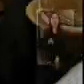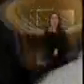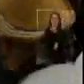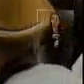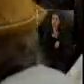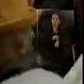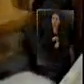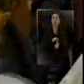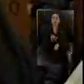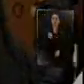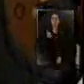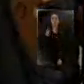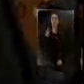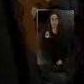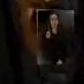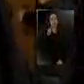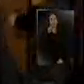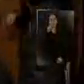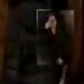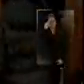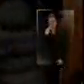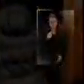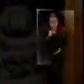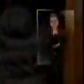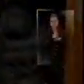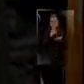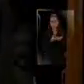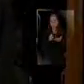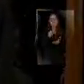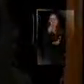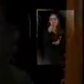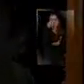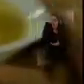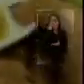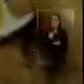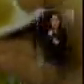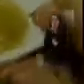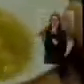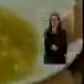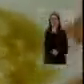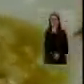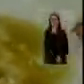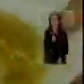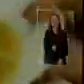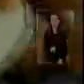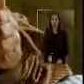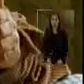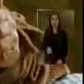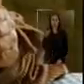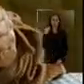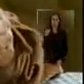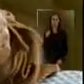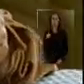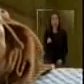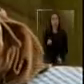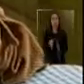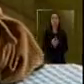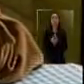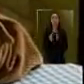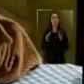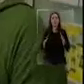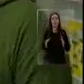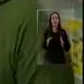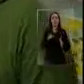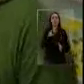El doctor Vukušić parte por hacer un diagnóstico del menú diario de los ancianos. Una de las cosas importantes es que el exceso